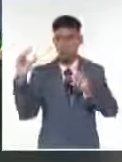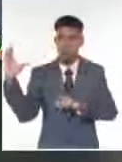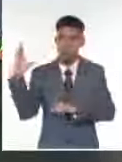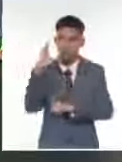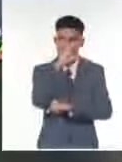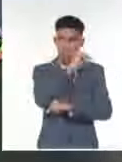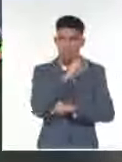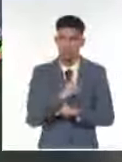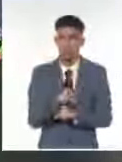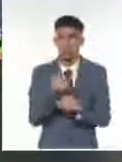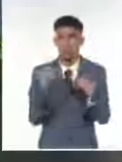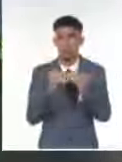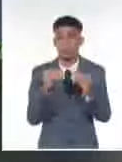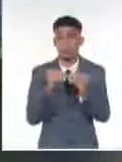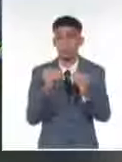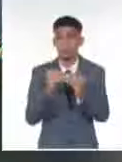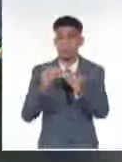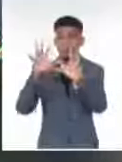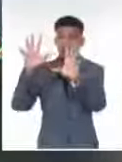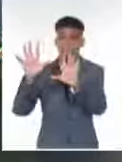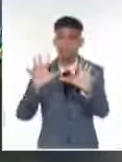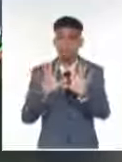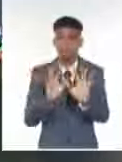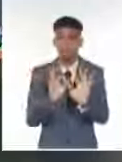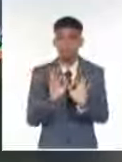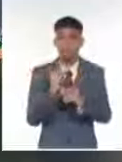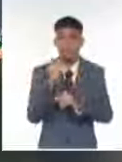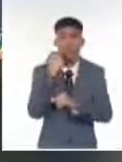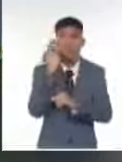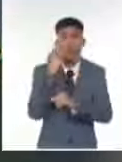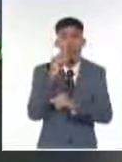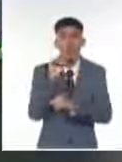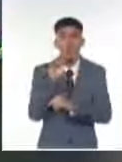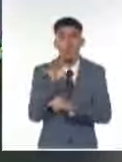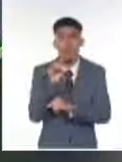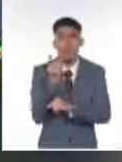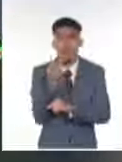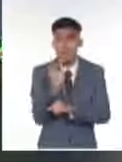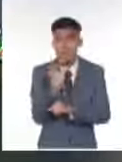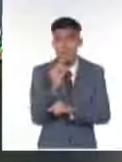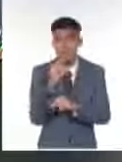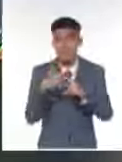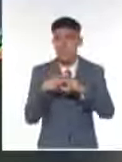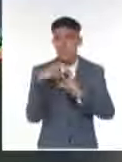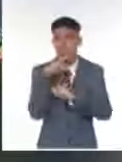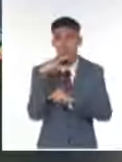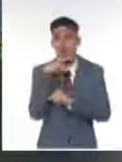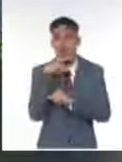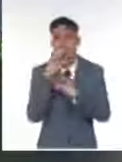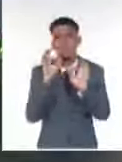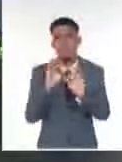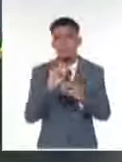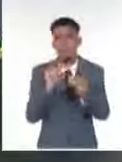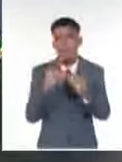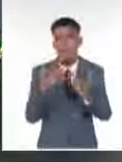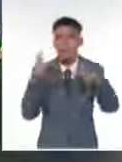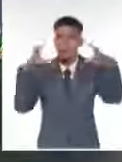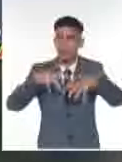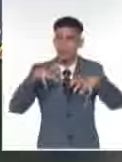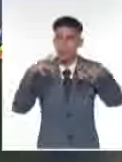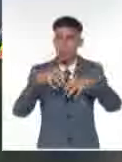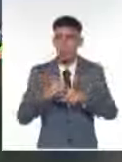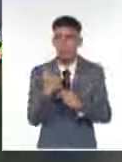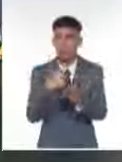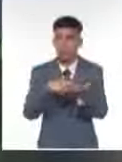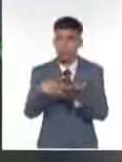bajas presiones que tiene asociado una onda tropical que continúa moviéndose hacia el oeste y para las próximas horas todavía estará incentivando los procesos